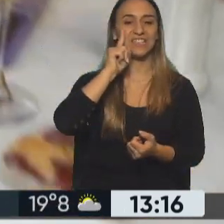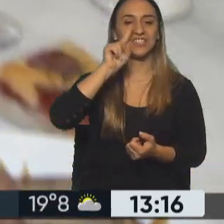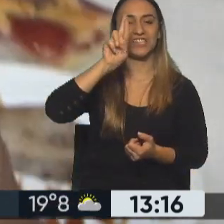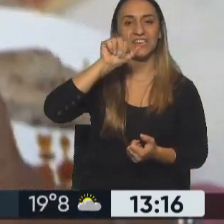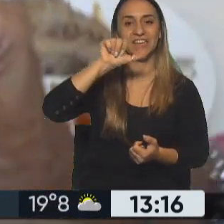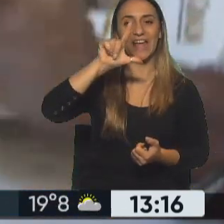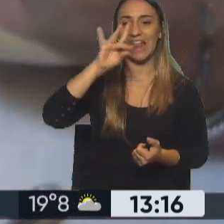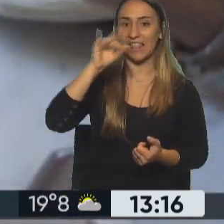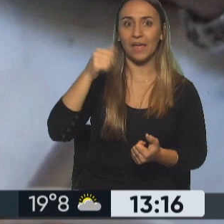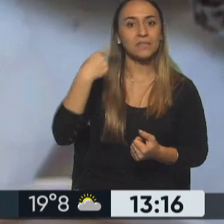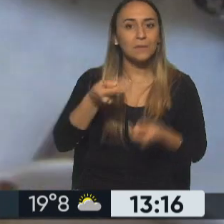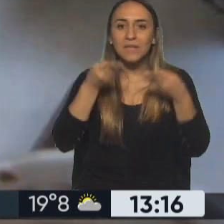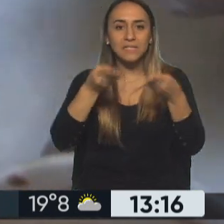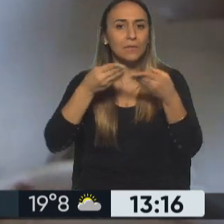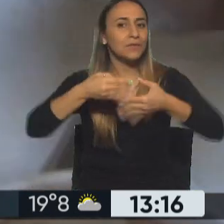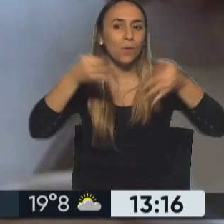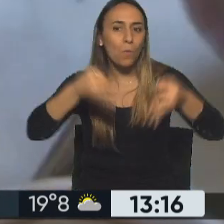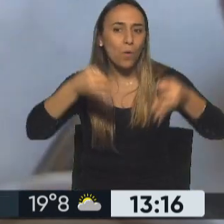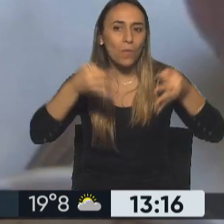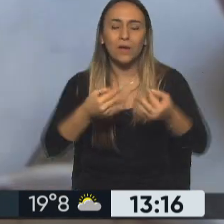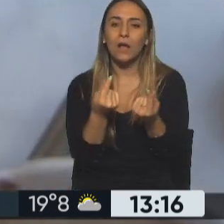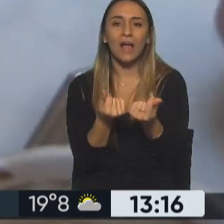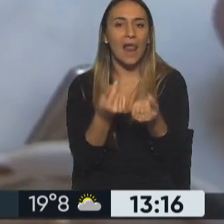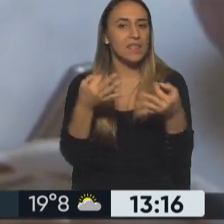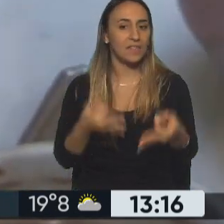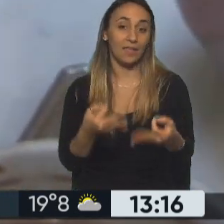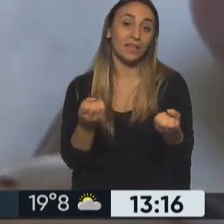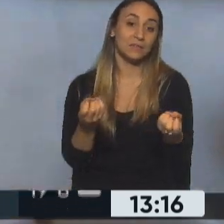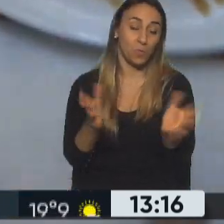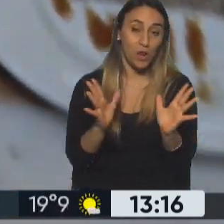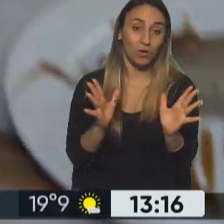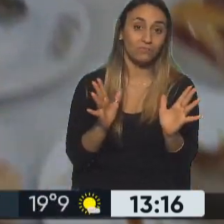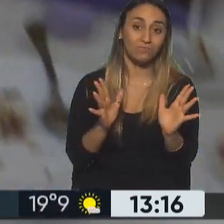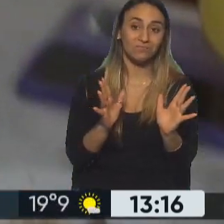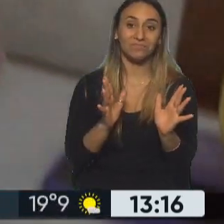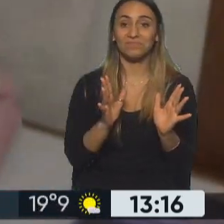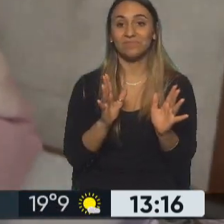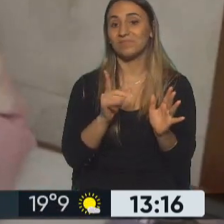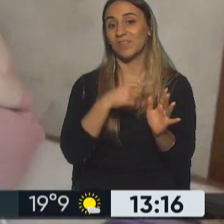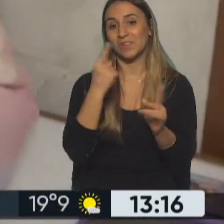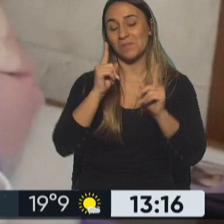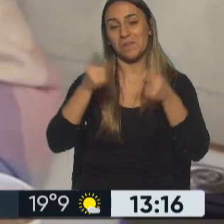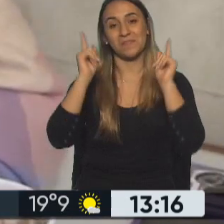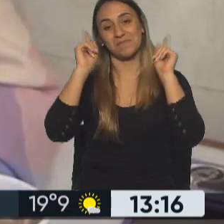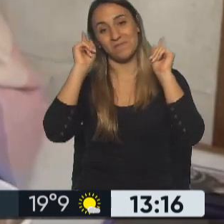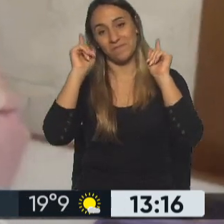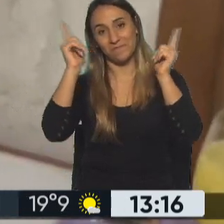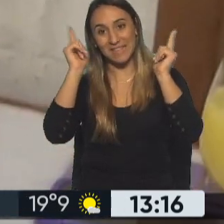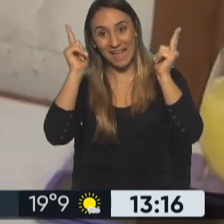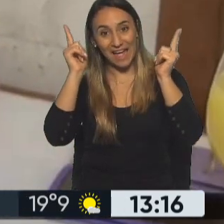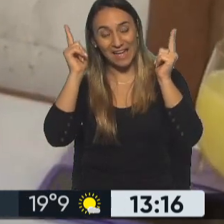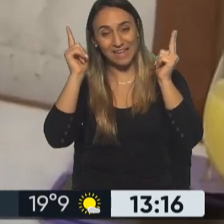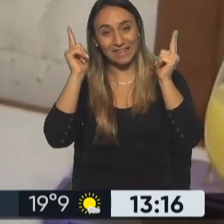servicio y muy buena calidad así que bueno Queremos celebrar un día más